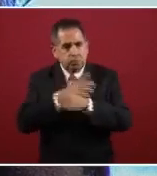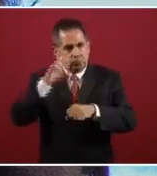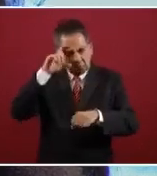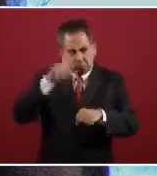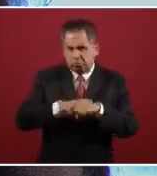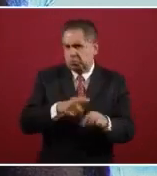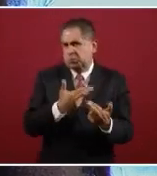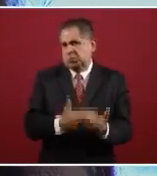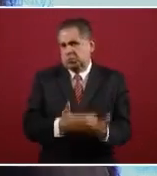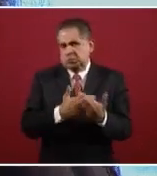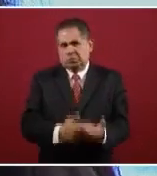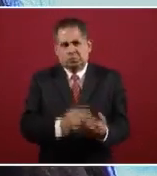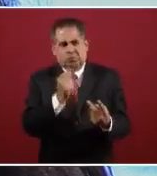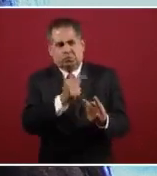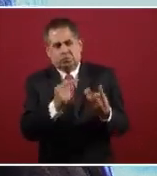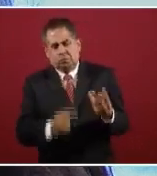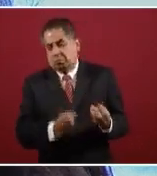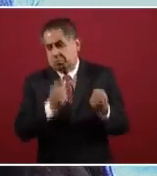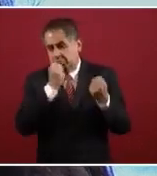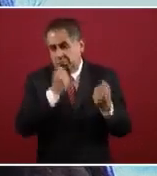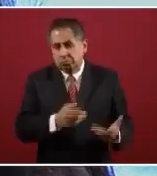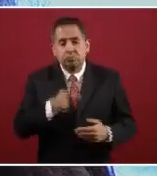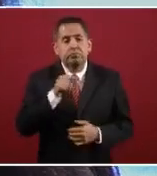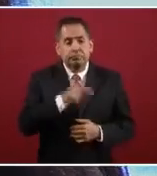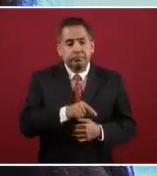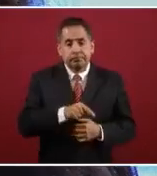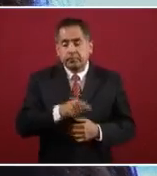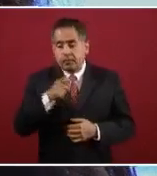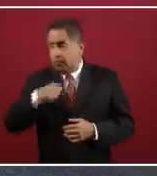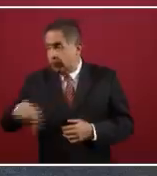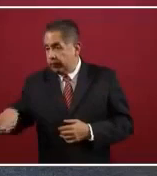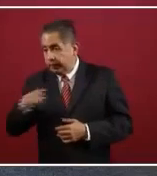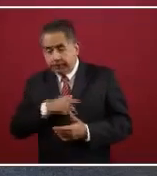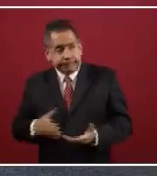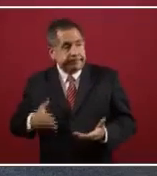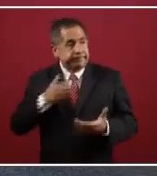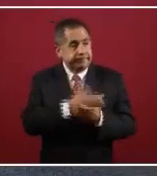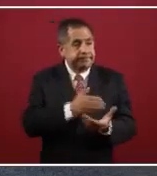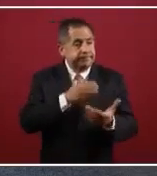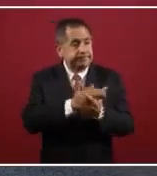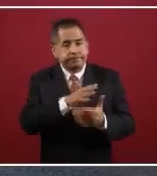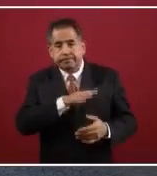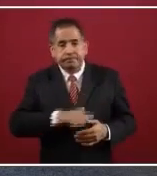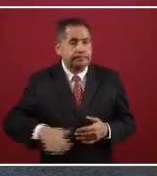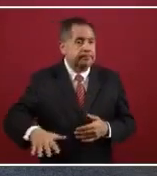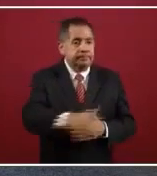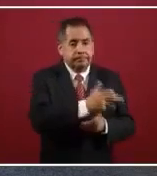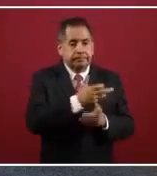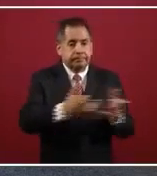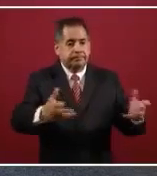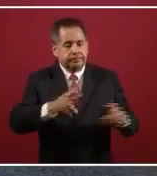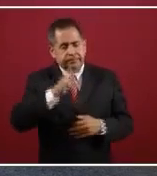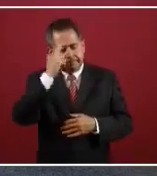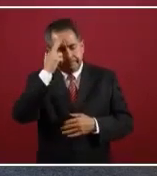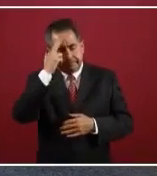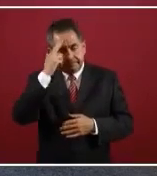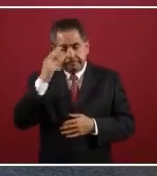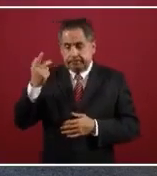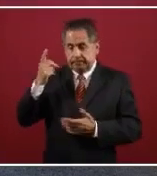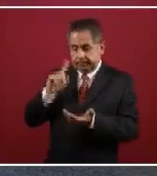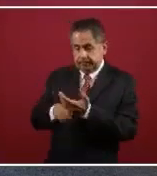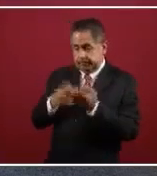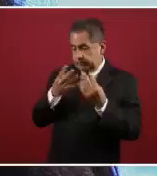culturales. Estamos en territorios donde recordar que después de